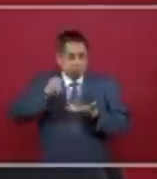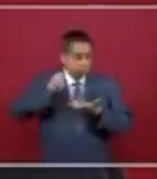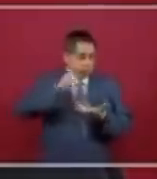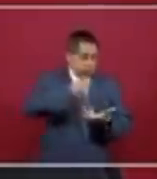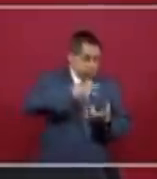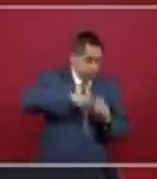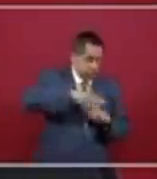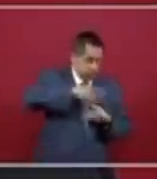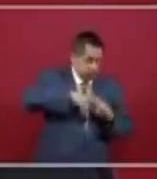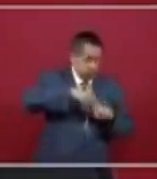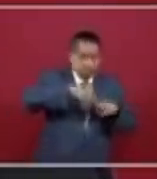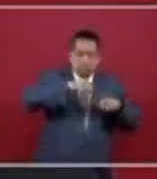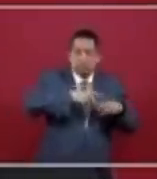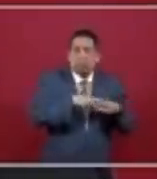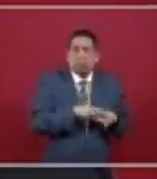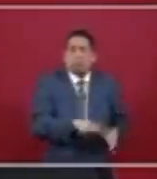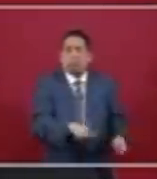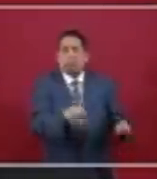gobierno.